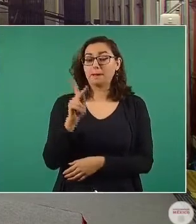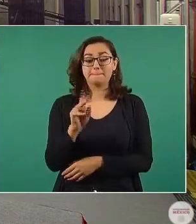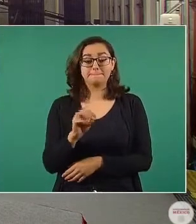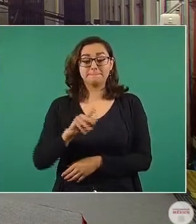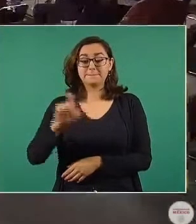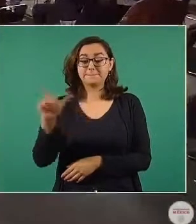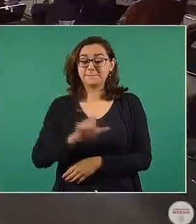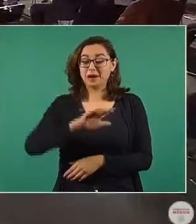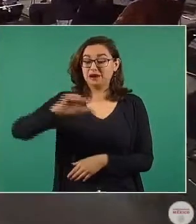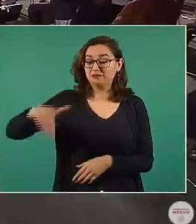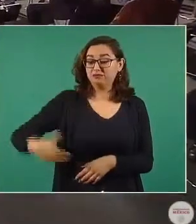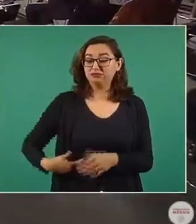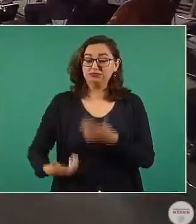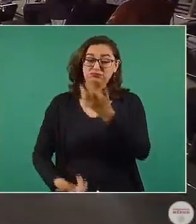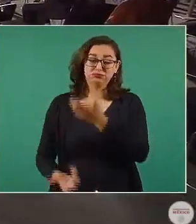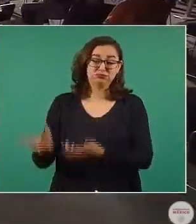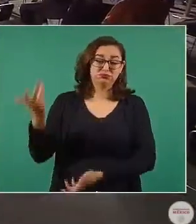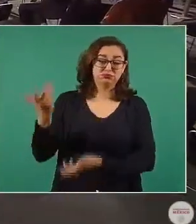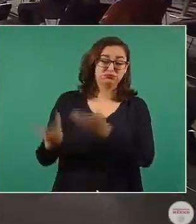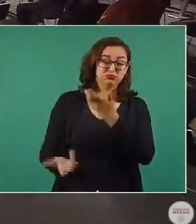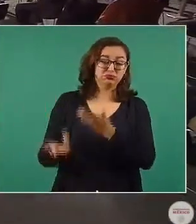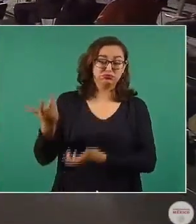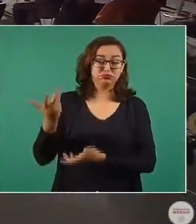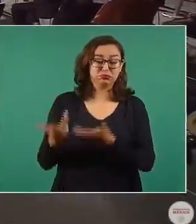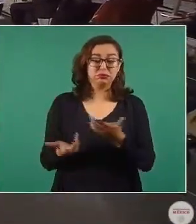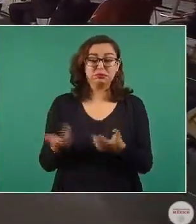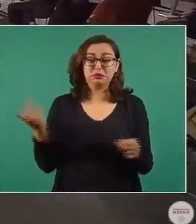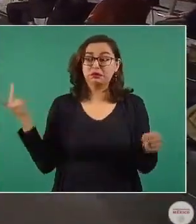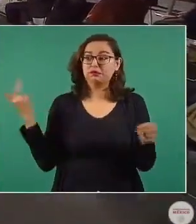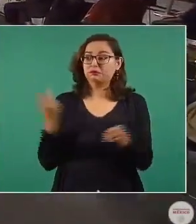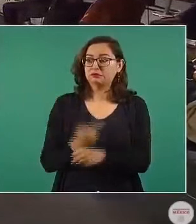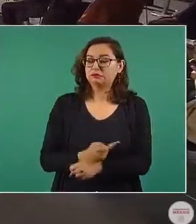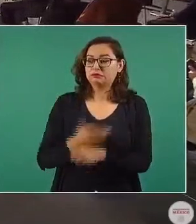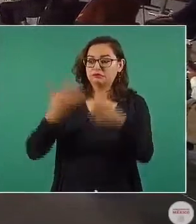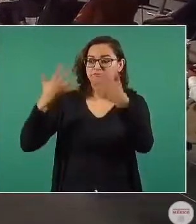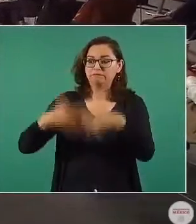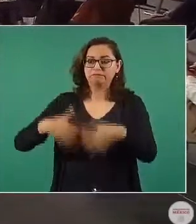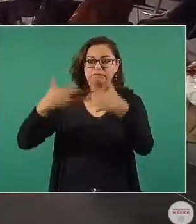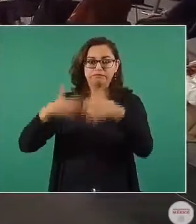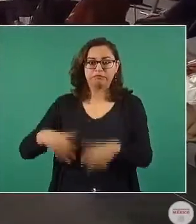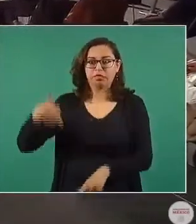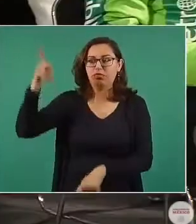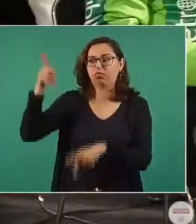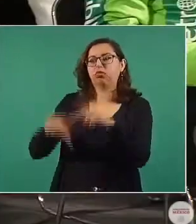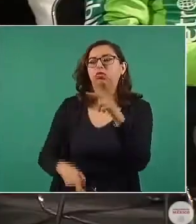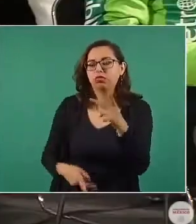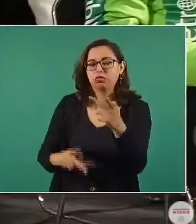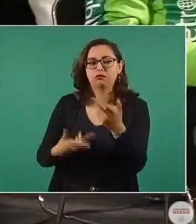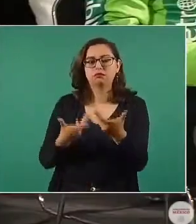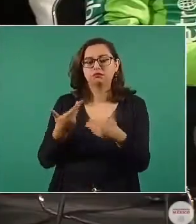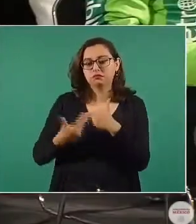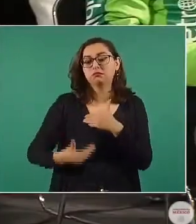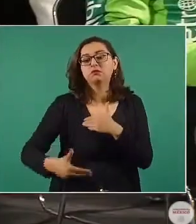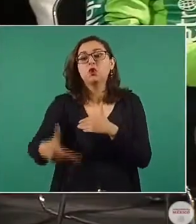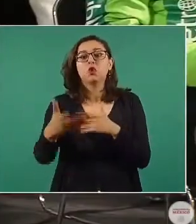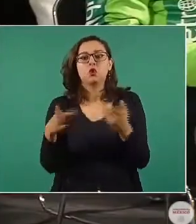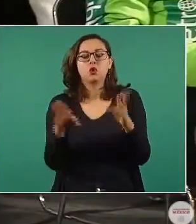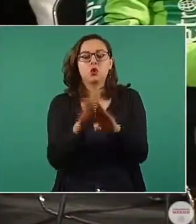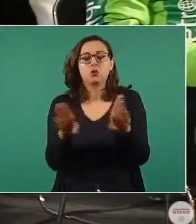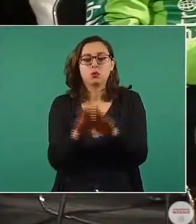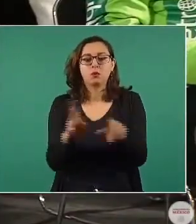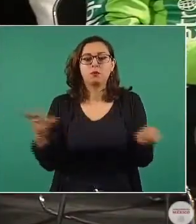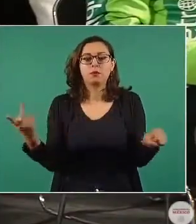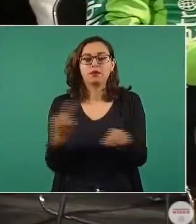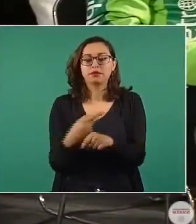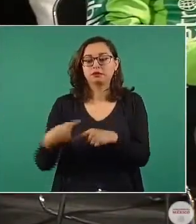días? Paró casi una cuarta parte de su producción. ¿Van a cambiar las proyecciones de producción de crudo